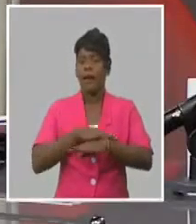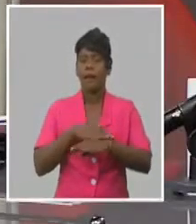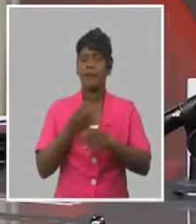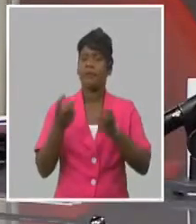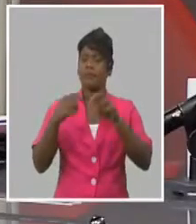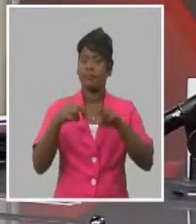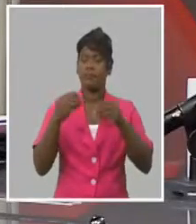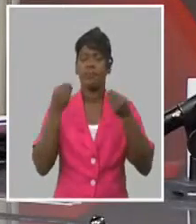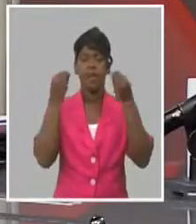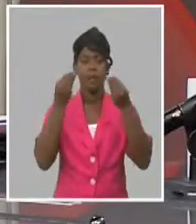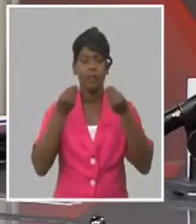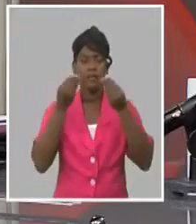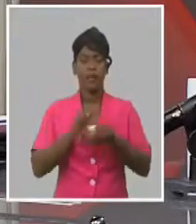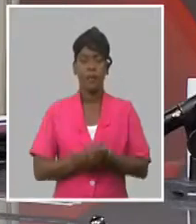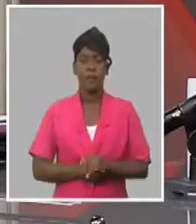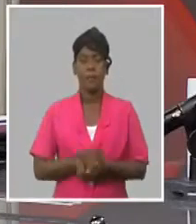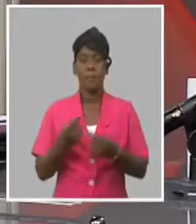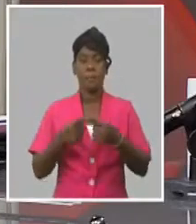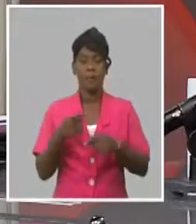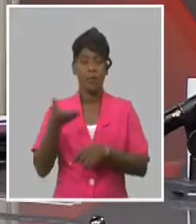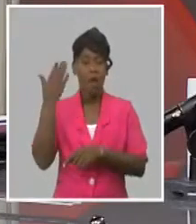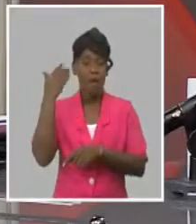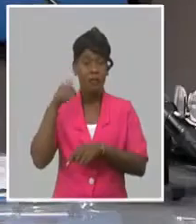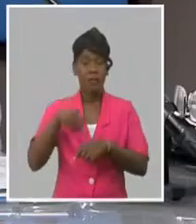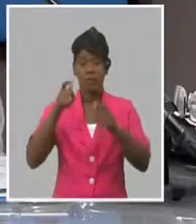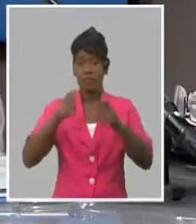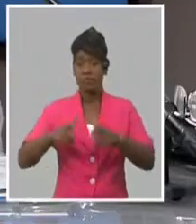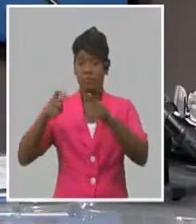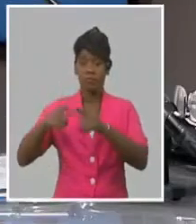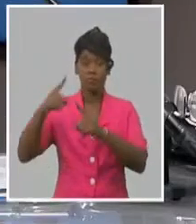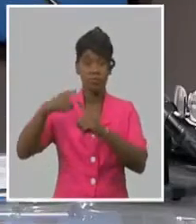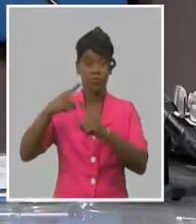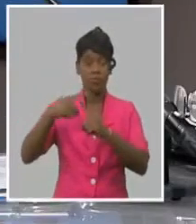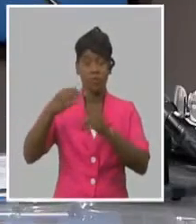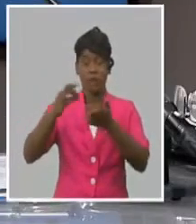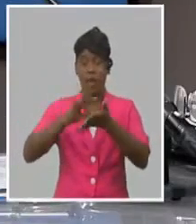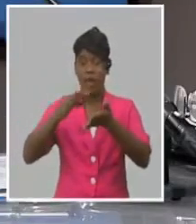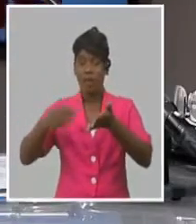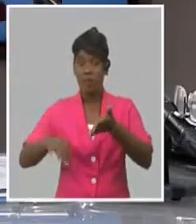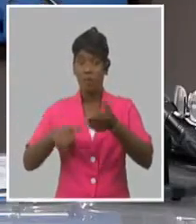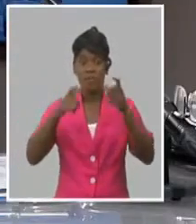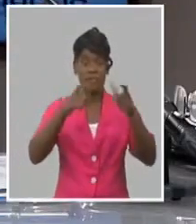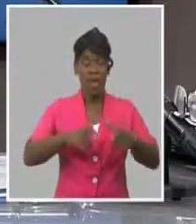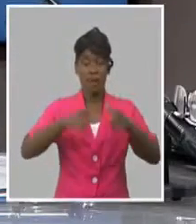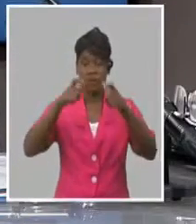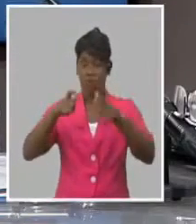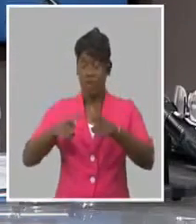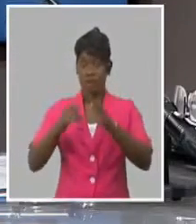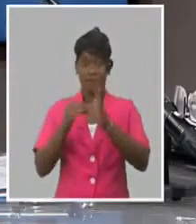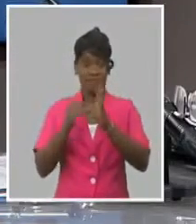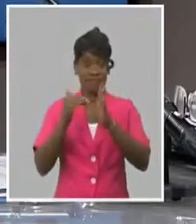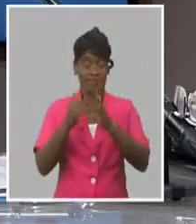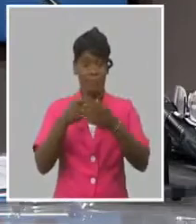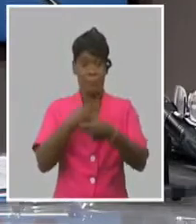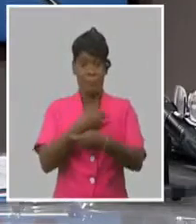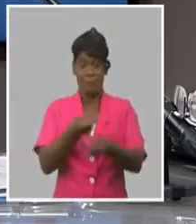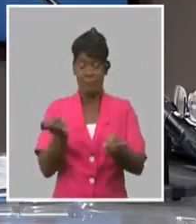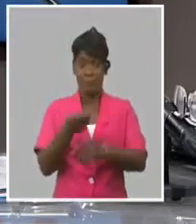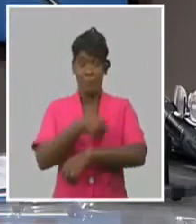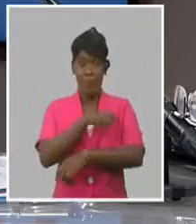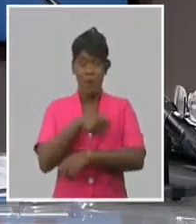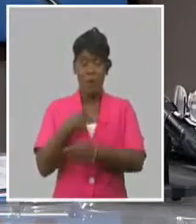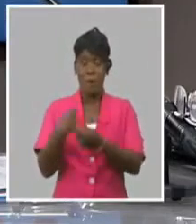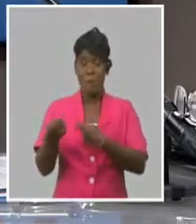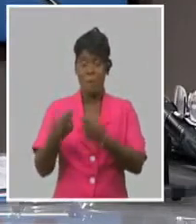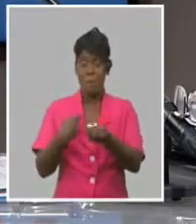en la capital se vendían 1.400, 1.500 toneladas de arroz mensuales por la libre, eso significa